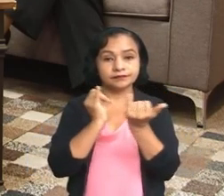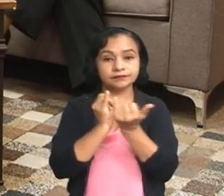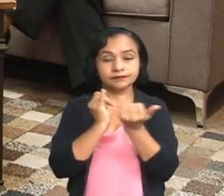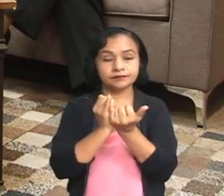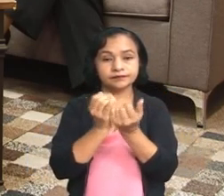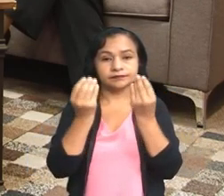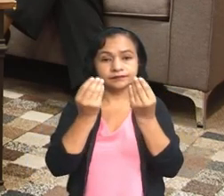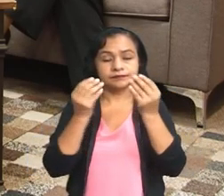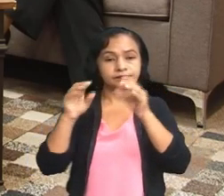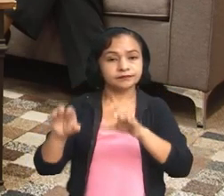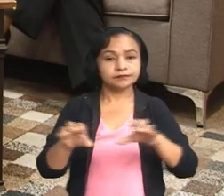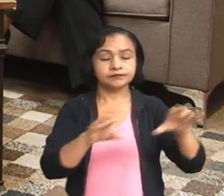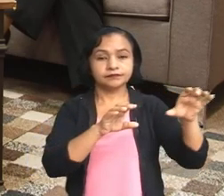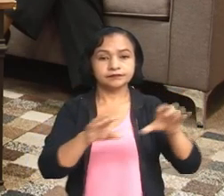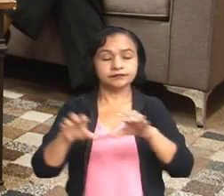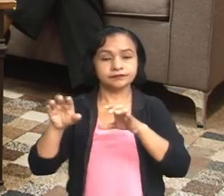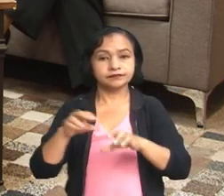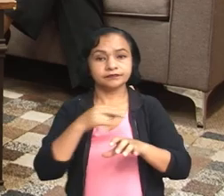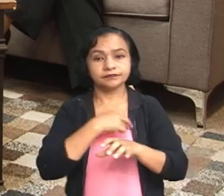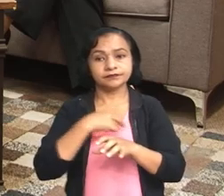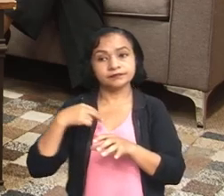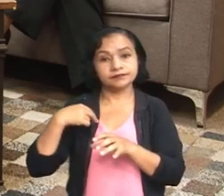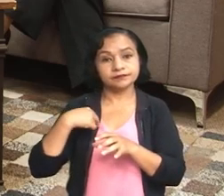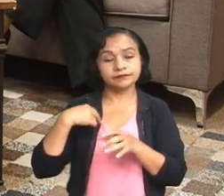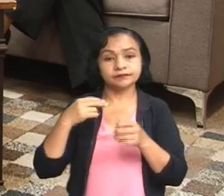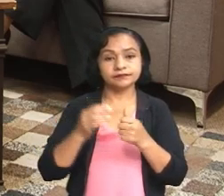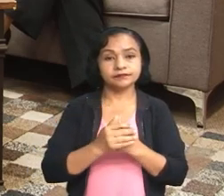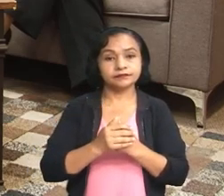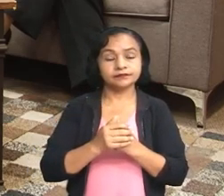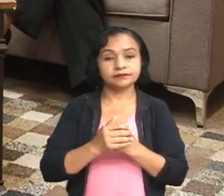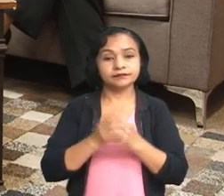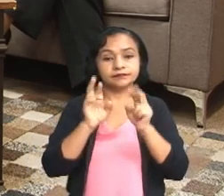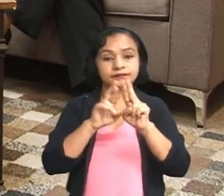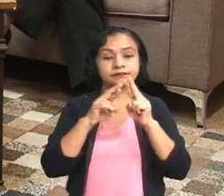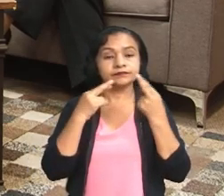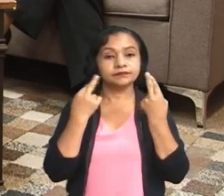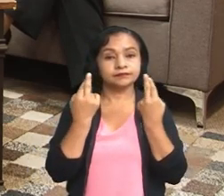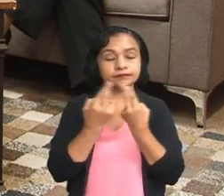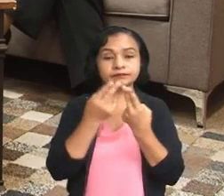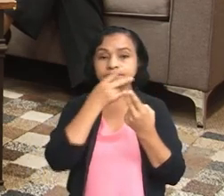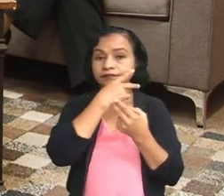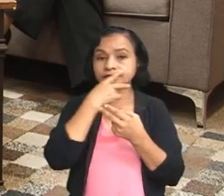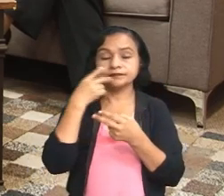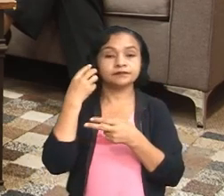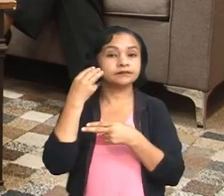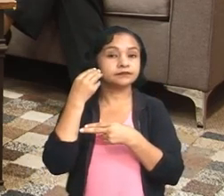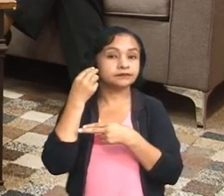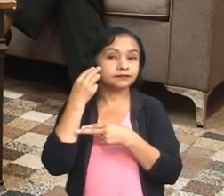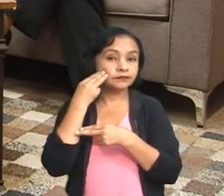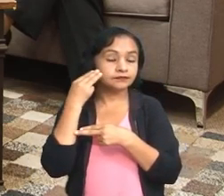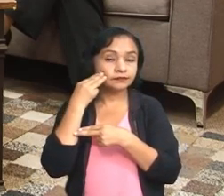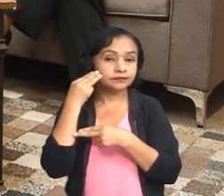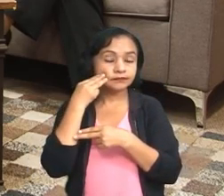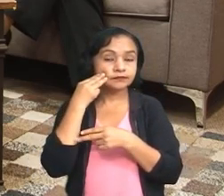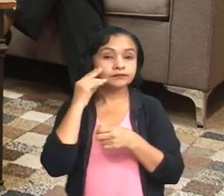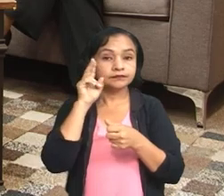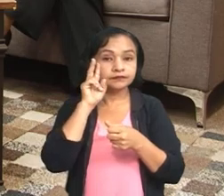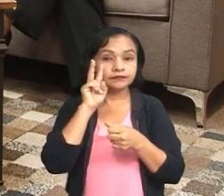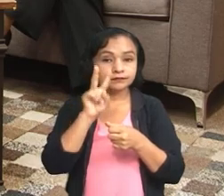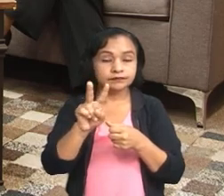muchos eventos que se hacen, ¿verdad? Hay encuentros con los padres de familia que tiene que ver también